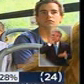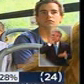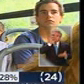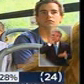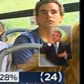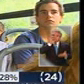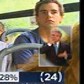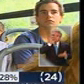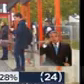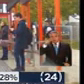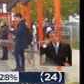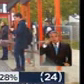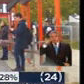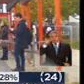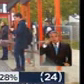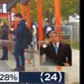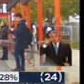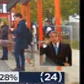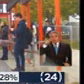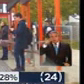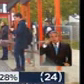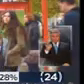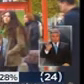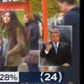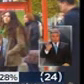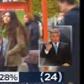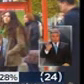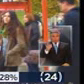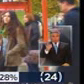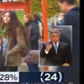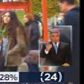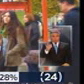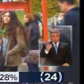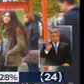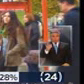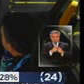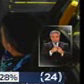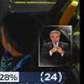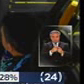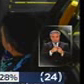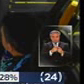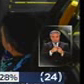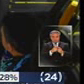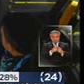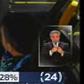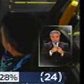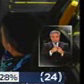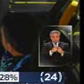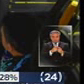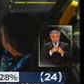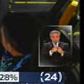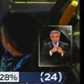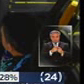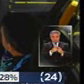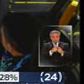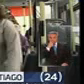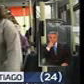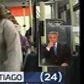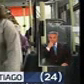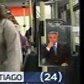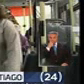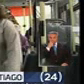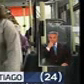Es difícil de comprender cuando el usuario es ADC1 y tiene los recursos para costear el pasaje. Este lunes